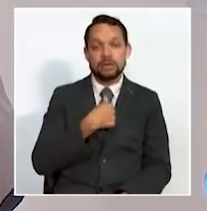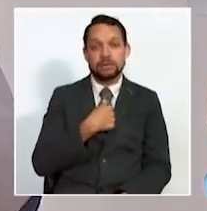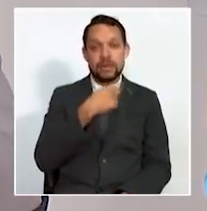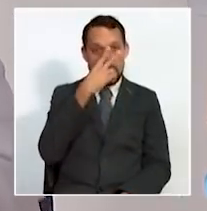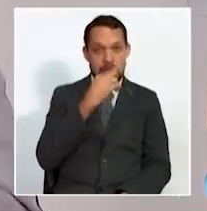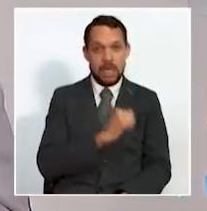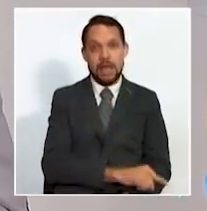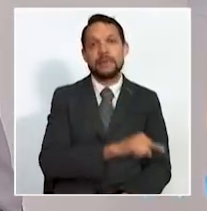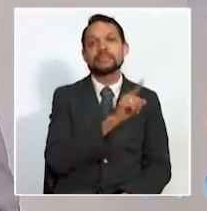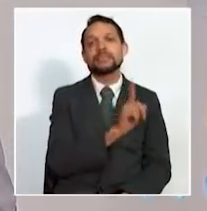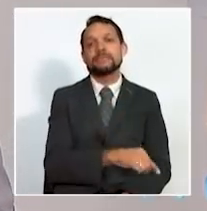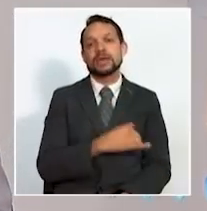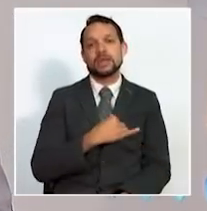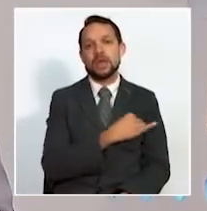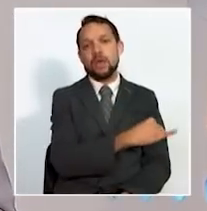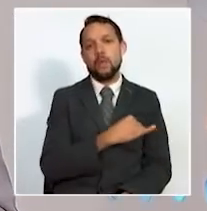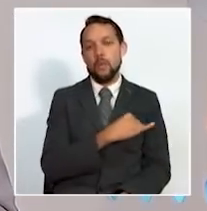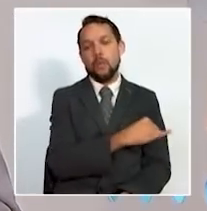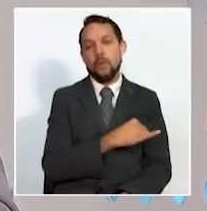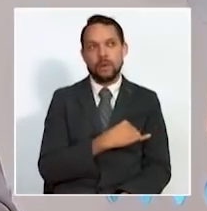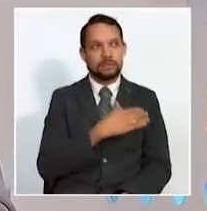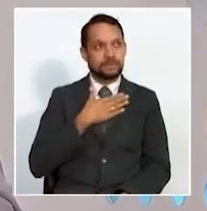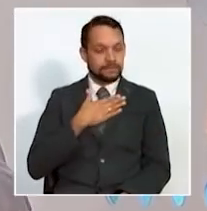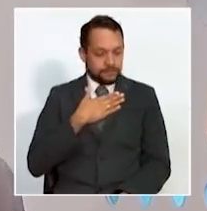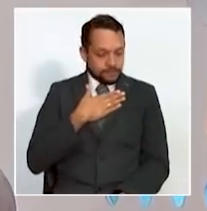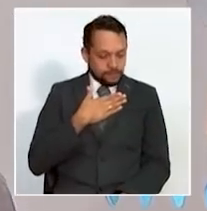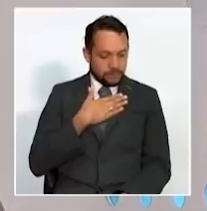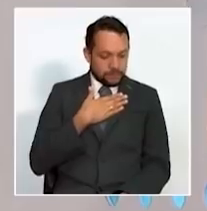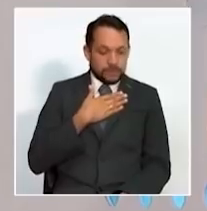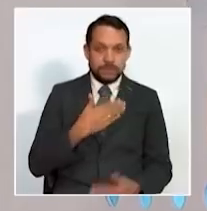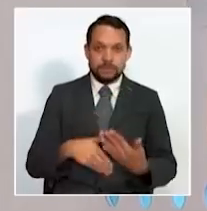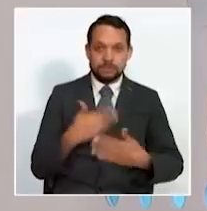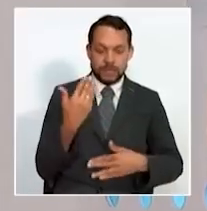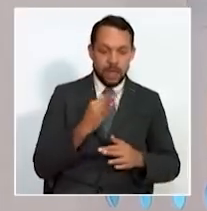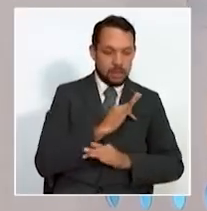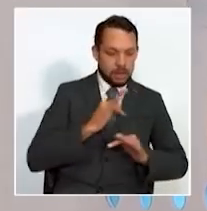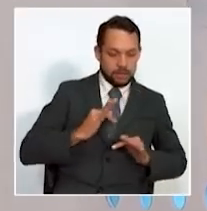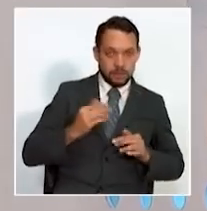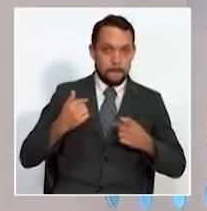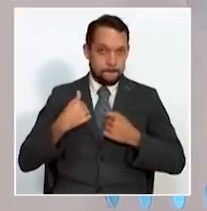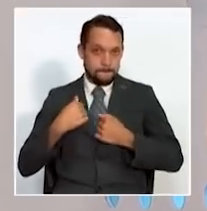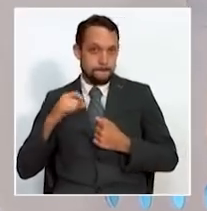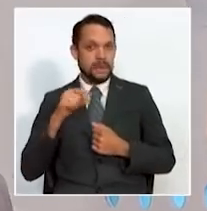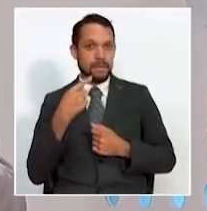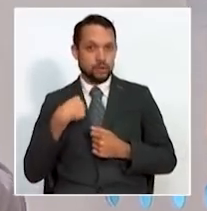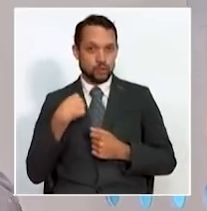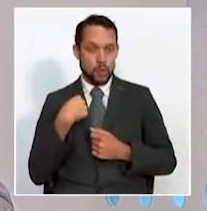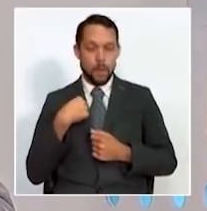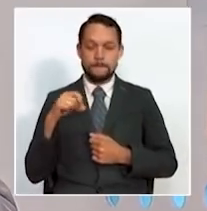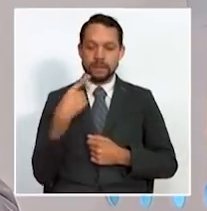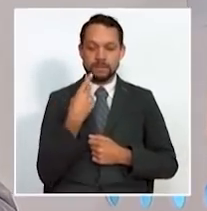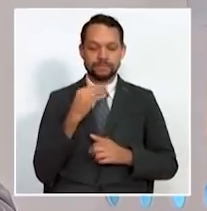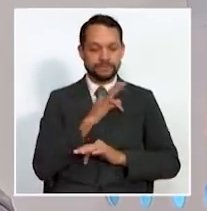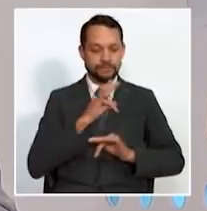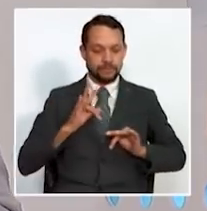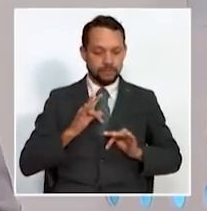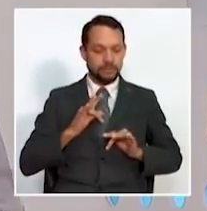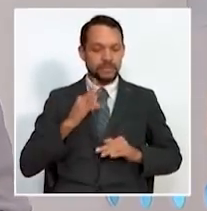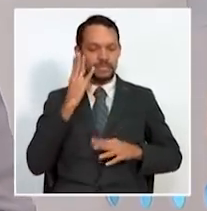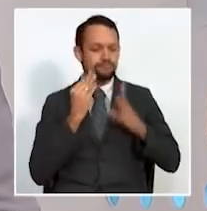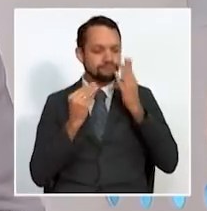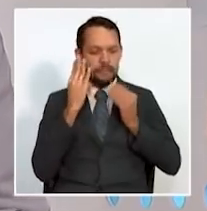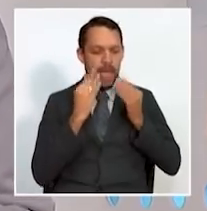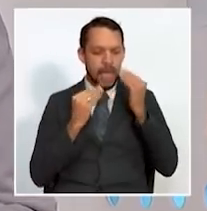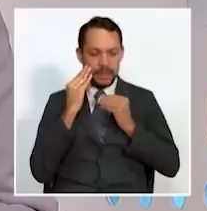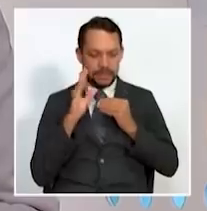genética, desarrolló también un asma. Pero empezamos el tratamiento, inicialmente me lo hice yo y con lo que yo experimenté se lo hice a